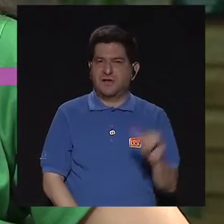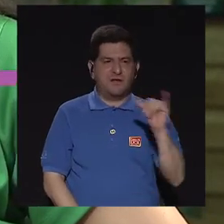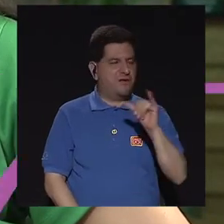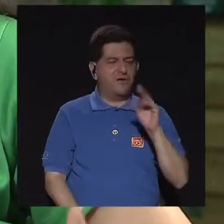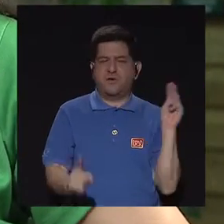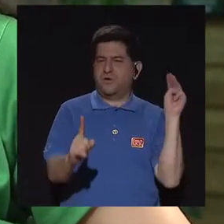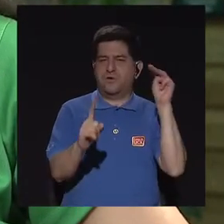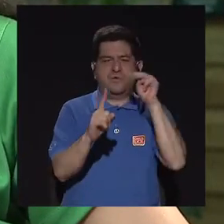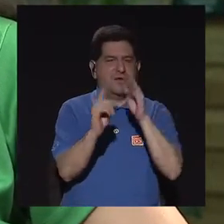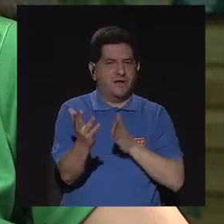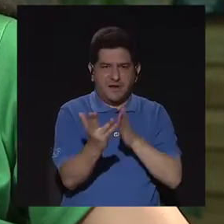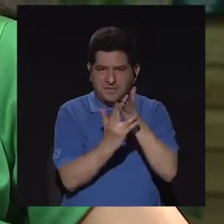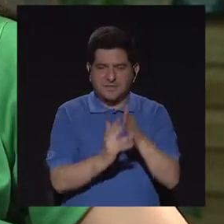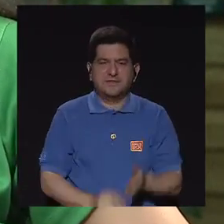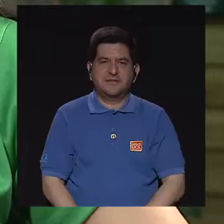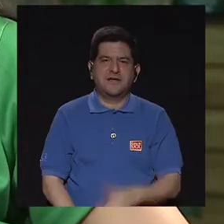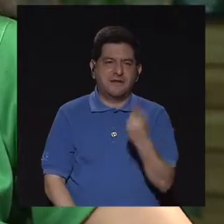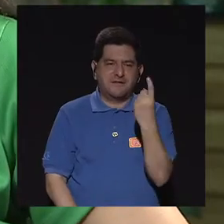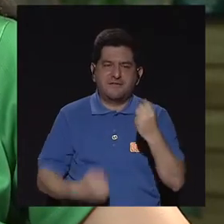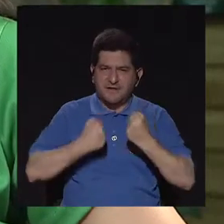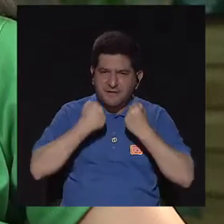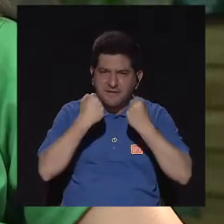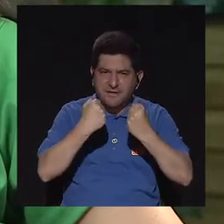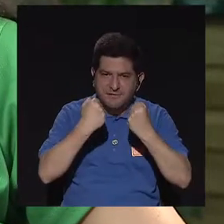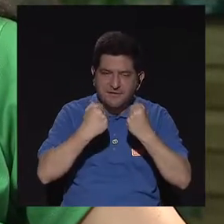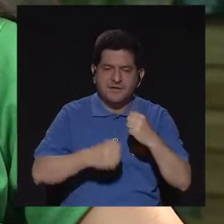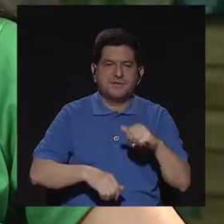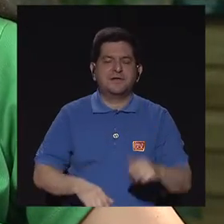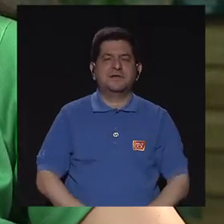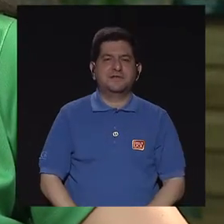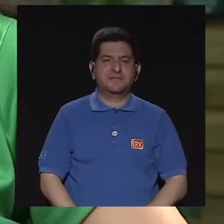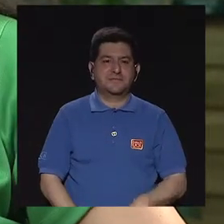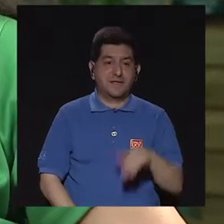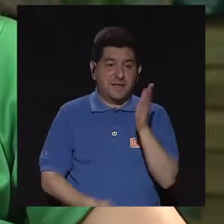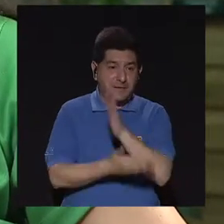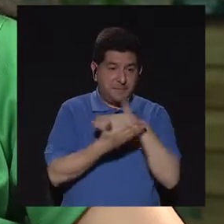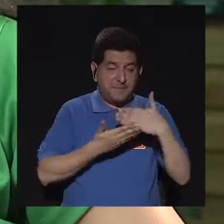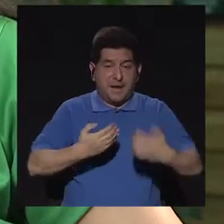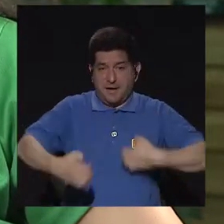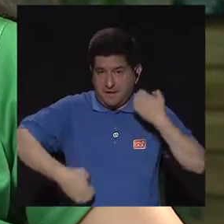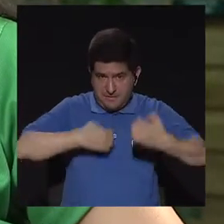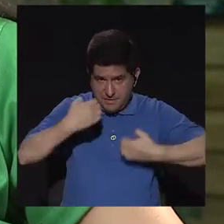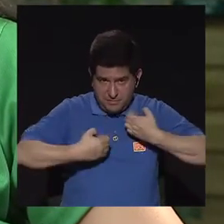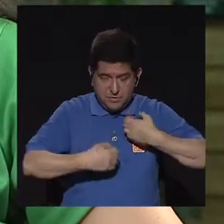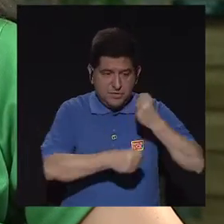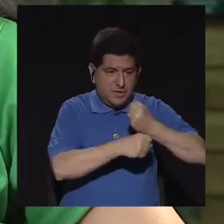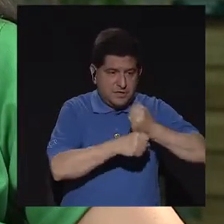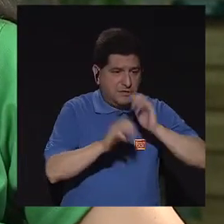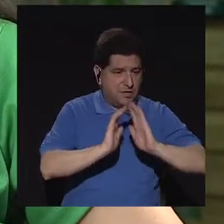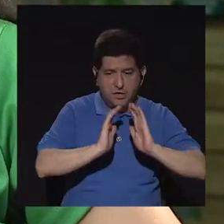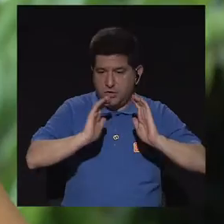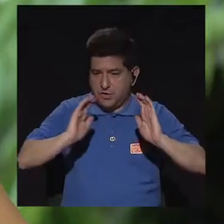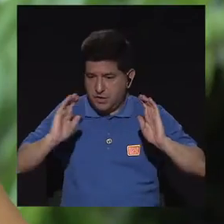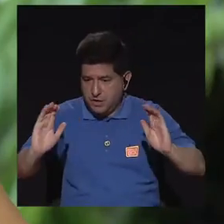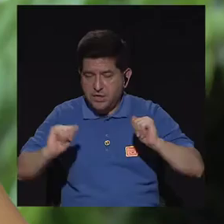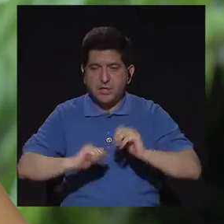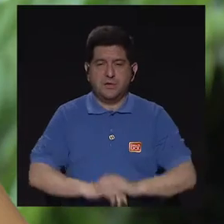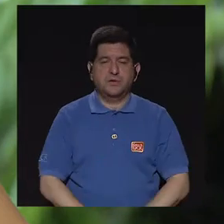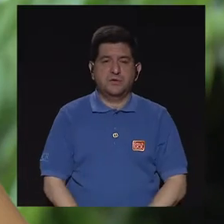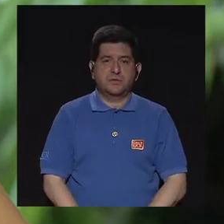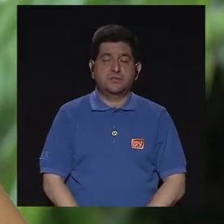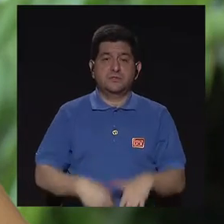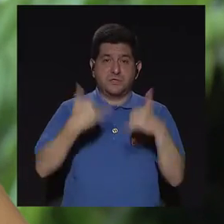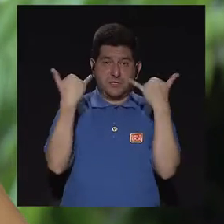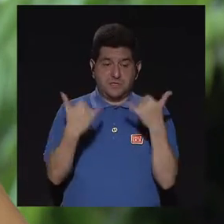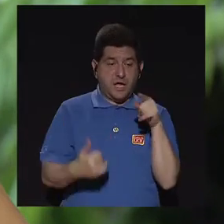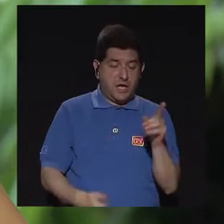llega el mismo mensaje, donde hace falta fortalecer un poco más esto, la parte emocional, trabajarla más con los niños,